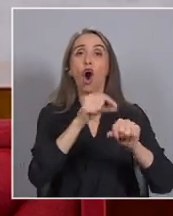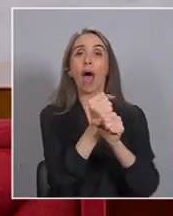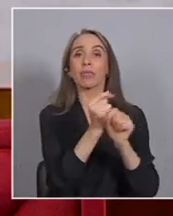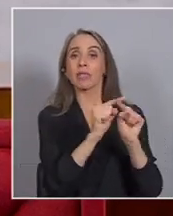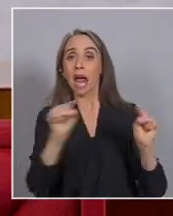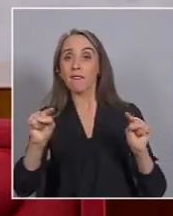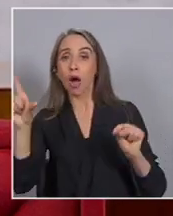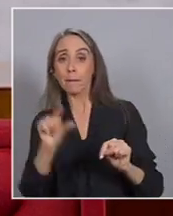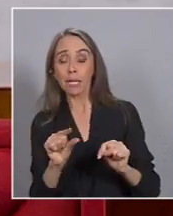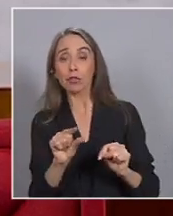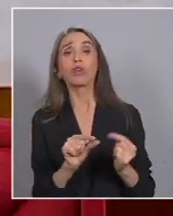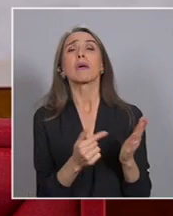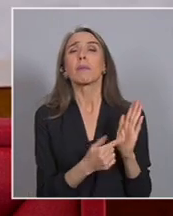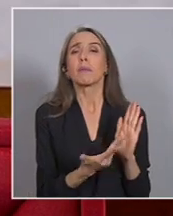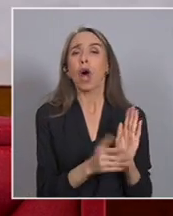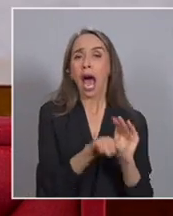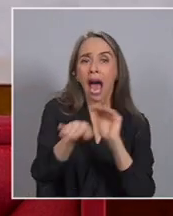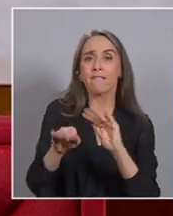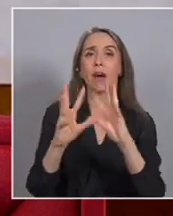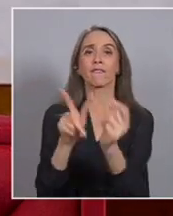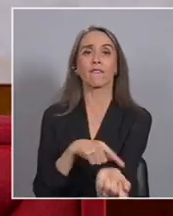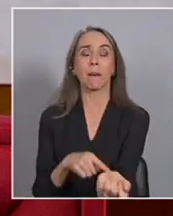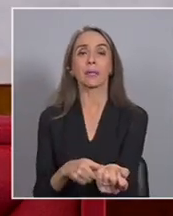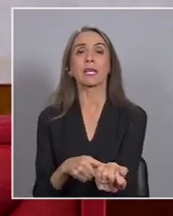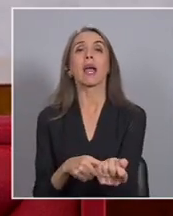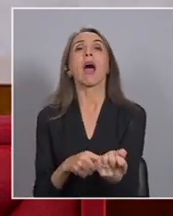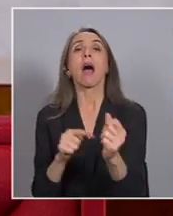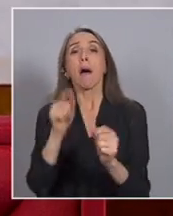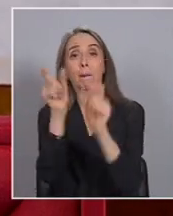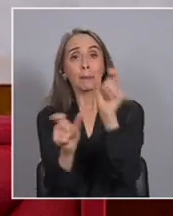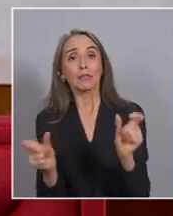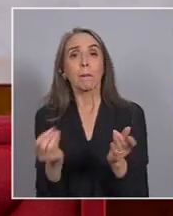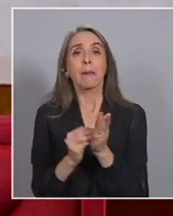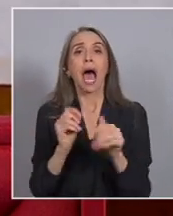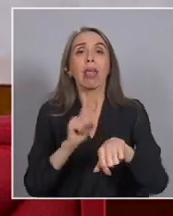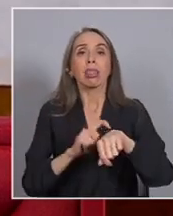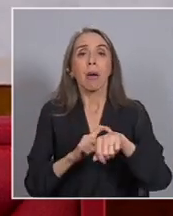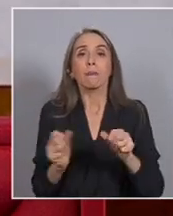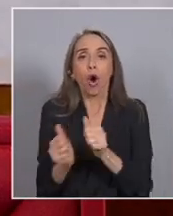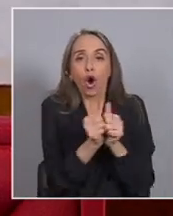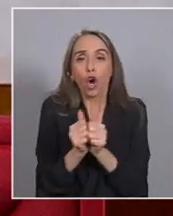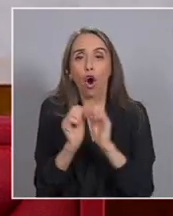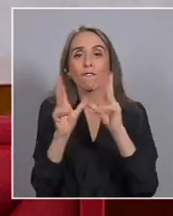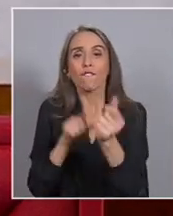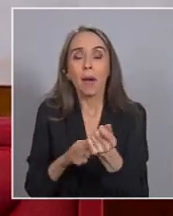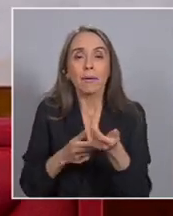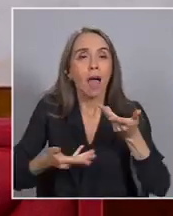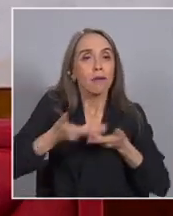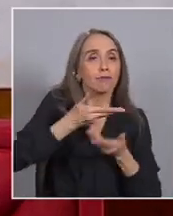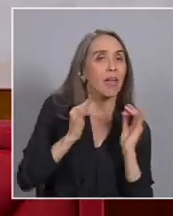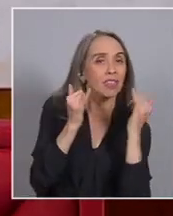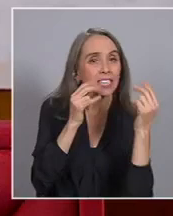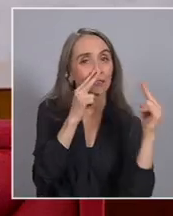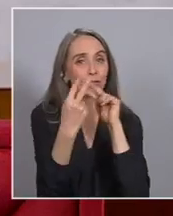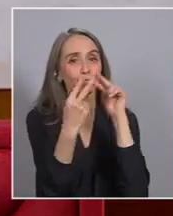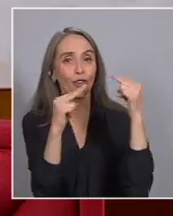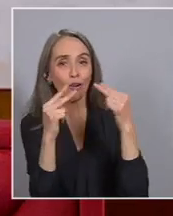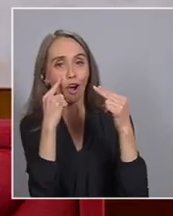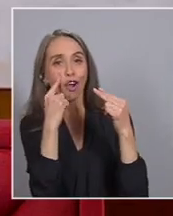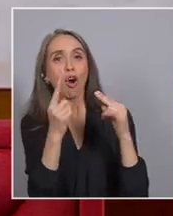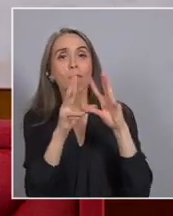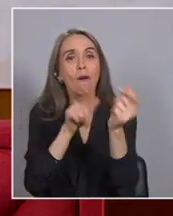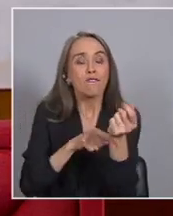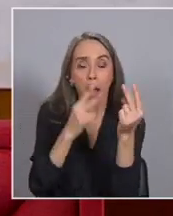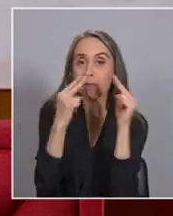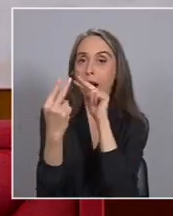pro familia. Va a permitir más tiempo para estar juntos, para disfrutarnos, para conocernos más en profundidad,